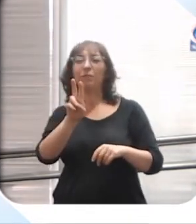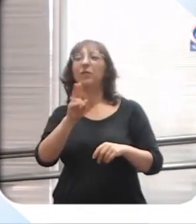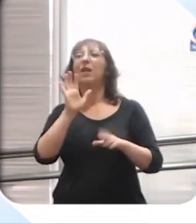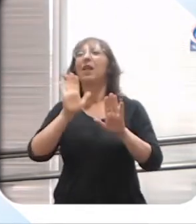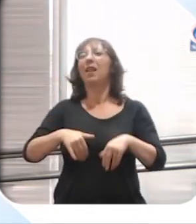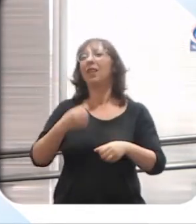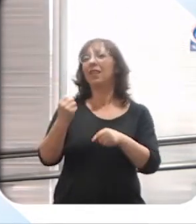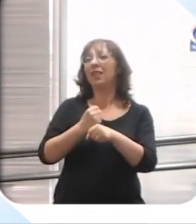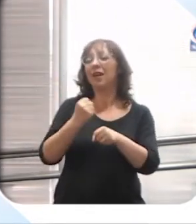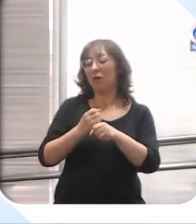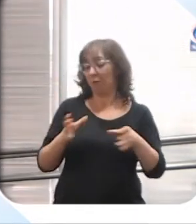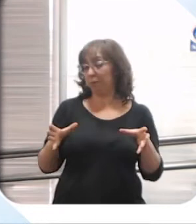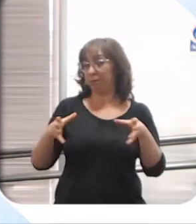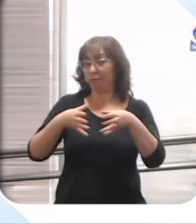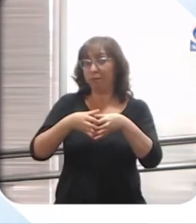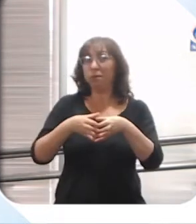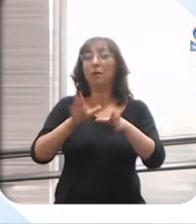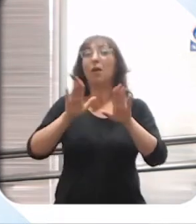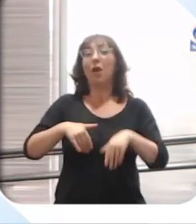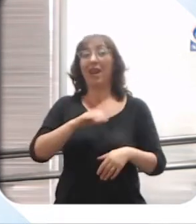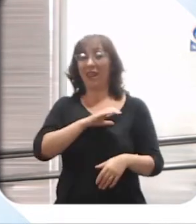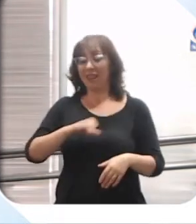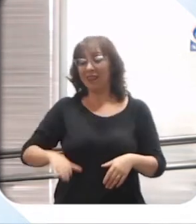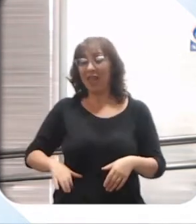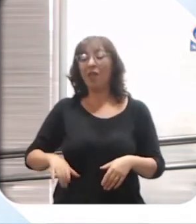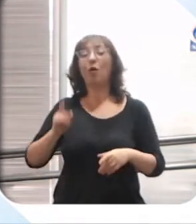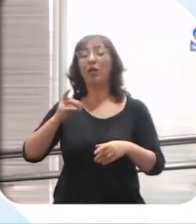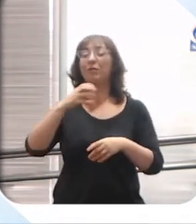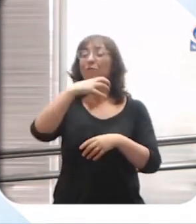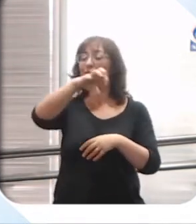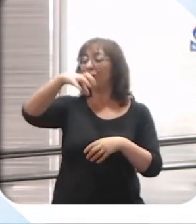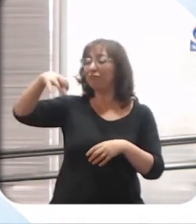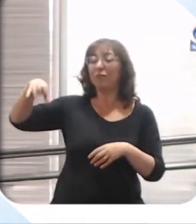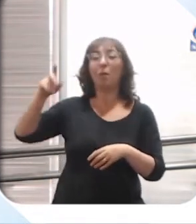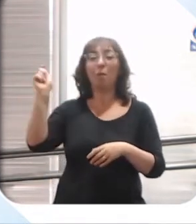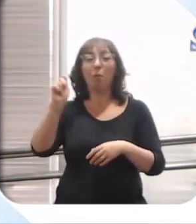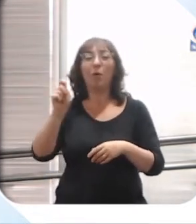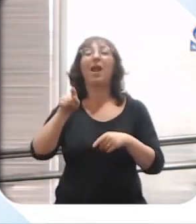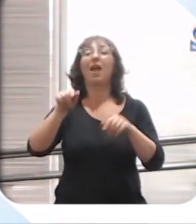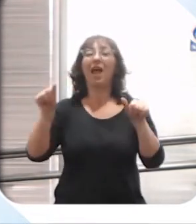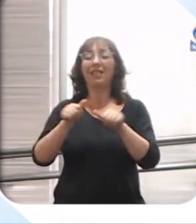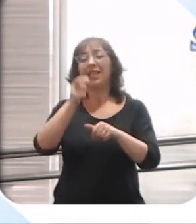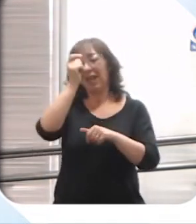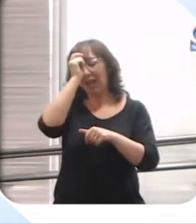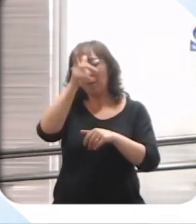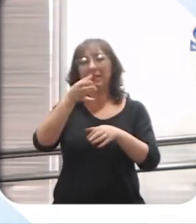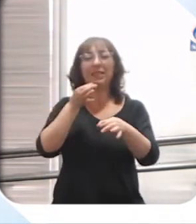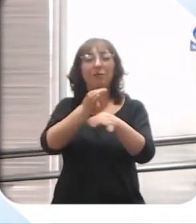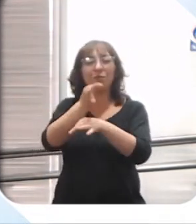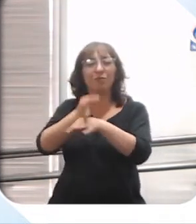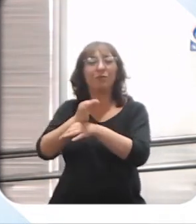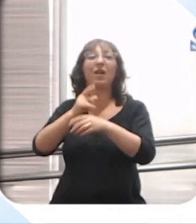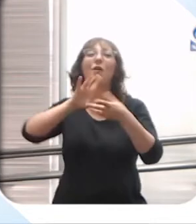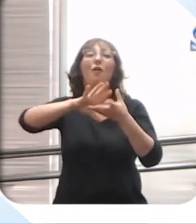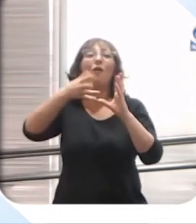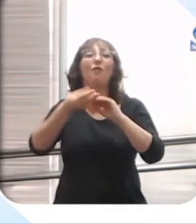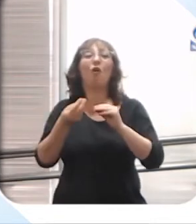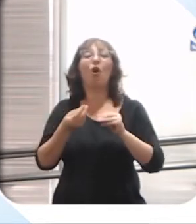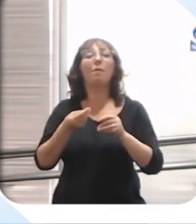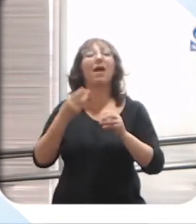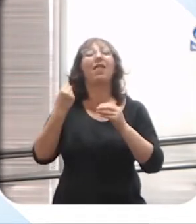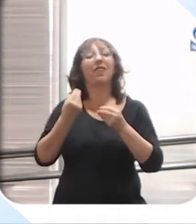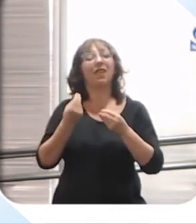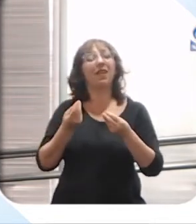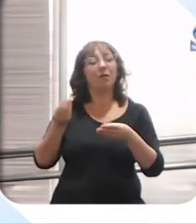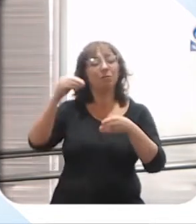de que el trabajo conjunto con el Estado y con organismos gubernamentales hacen que las las capacitaciones y la forma de implementar